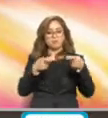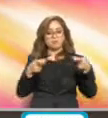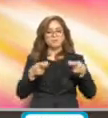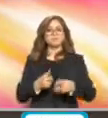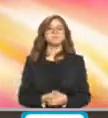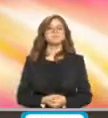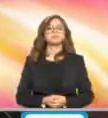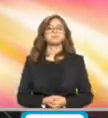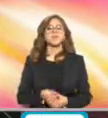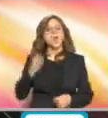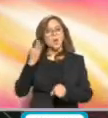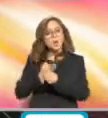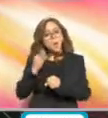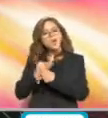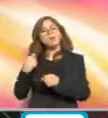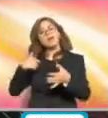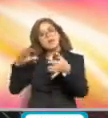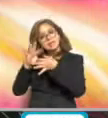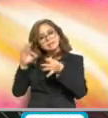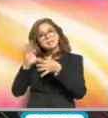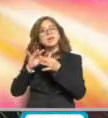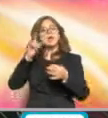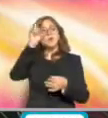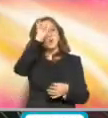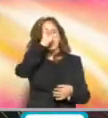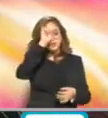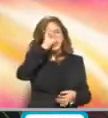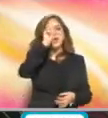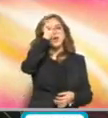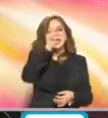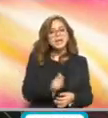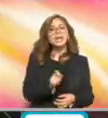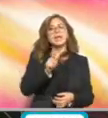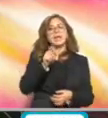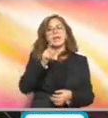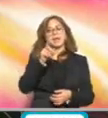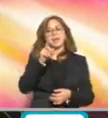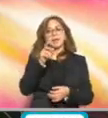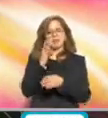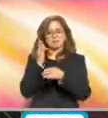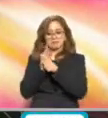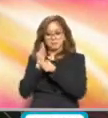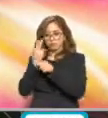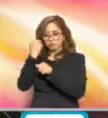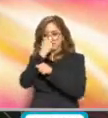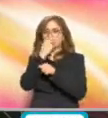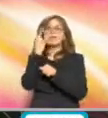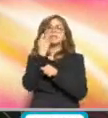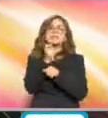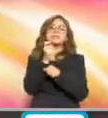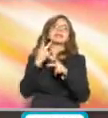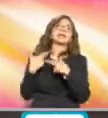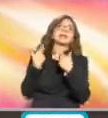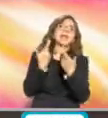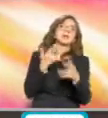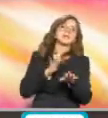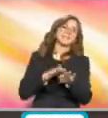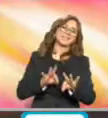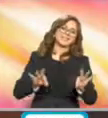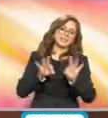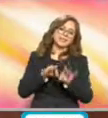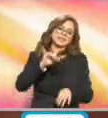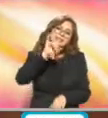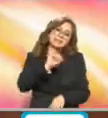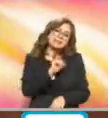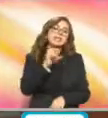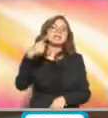La mejor parte de esta sección ahora, además de tener tutoriales en vivo, son los regalitos, ¿no es así, Alfredo? Así es, y a nosotros nos gusta